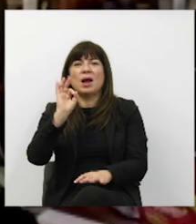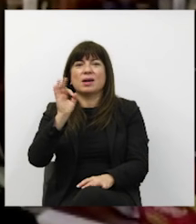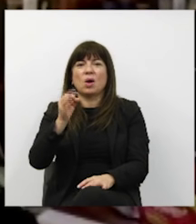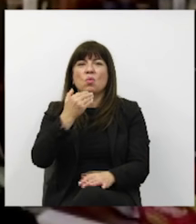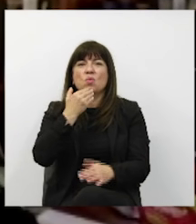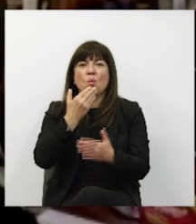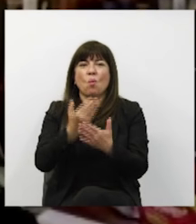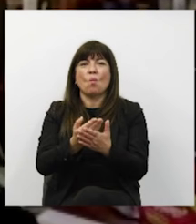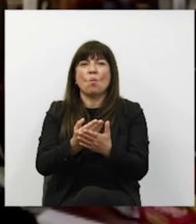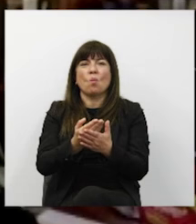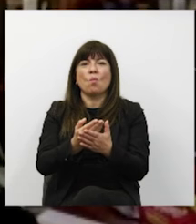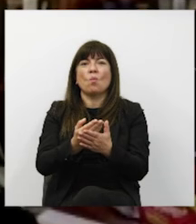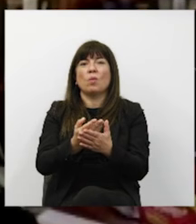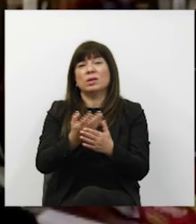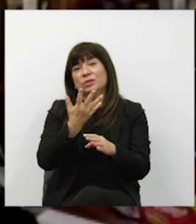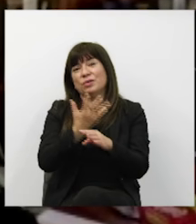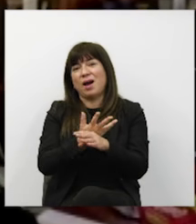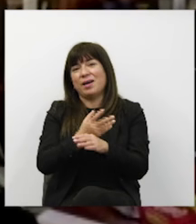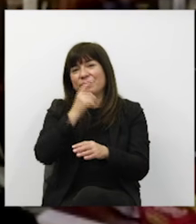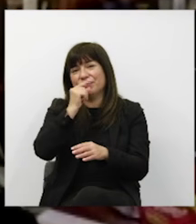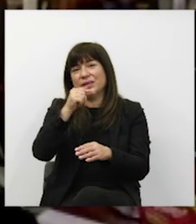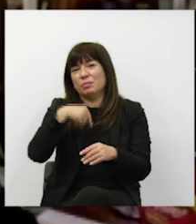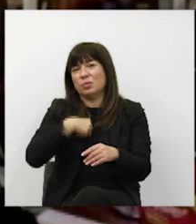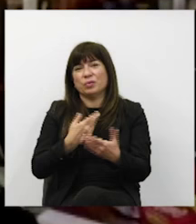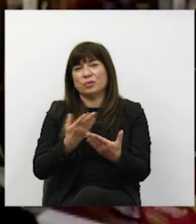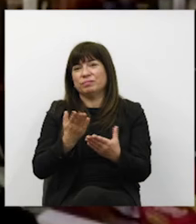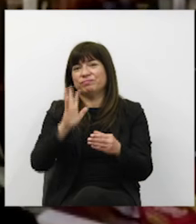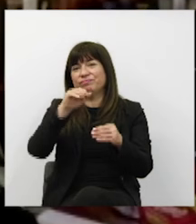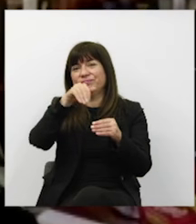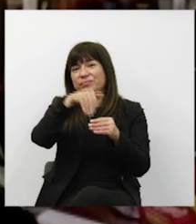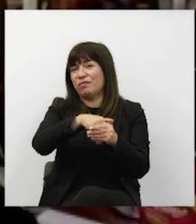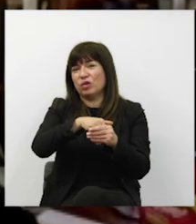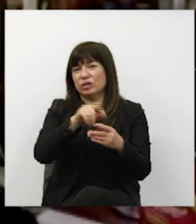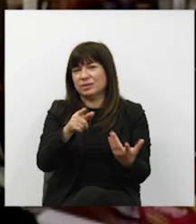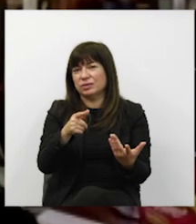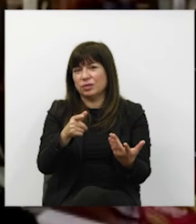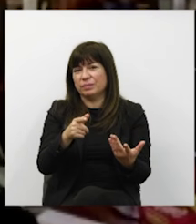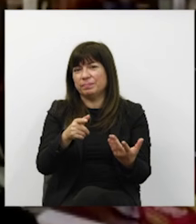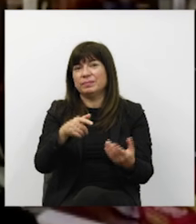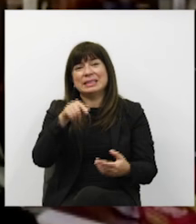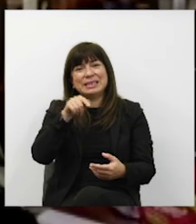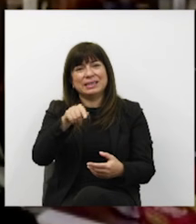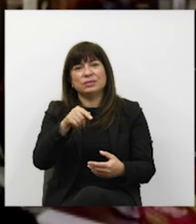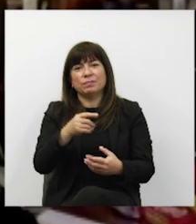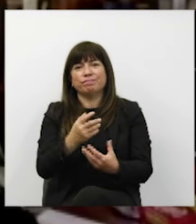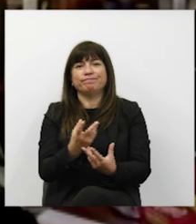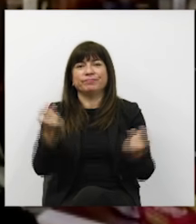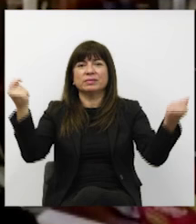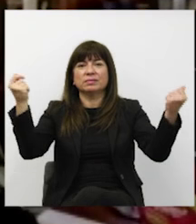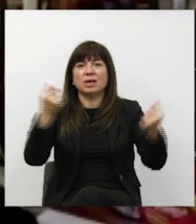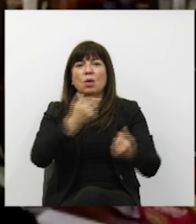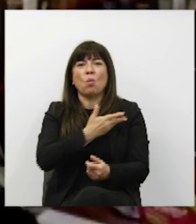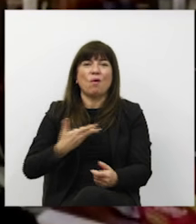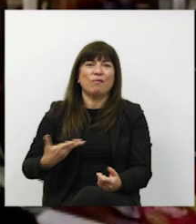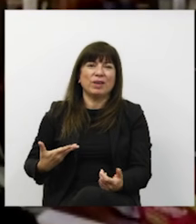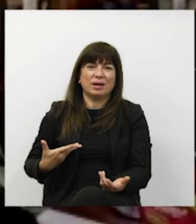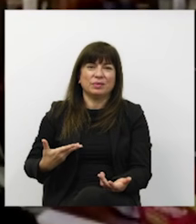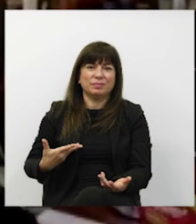estaba recién asumido. El problema es que eso se le escapó de las manos al gobierno y el quid pro